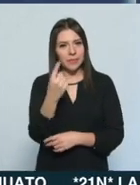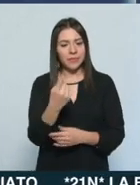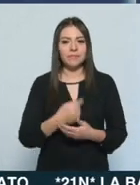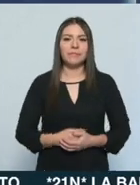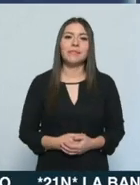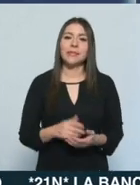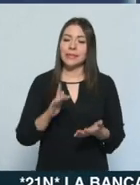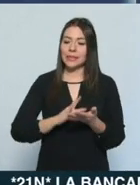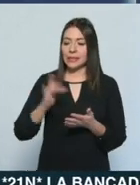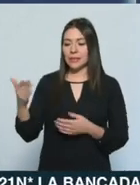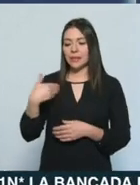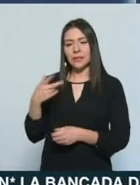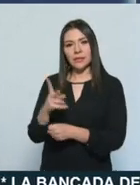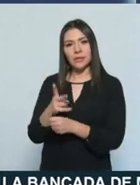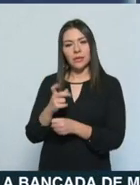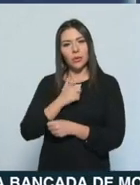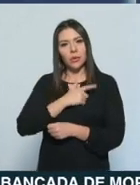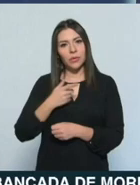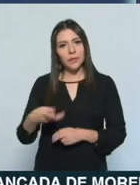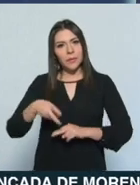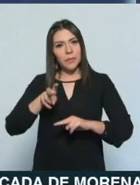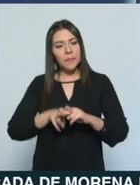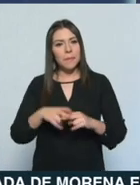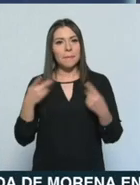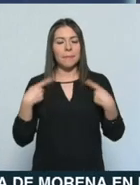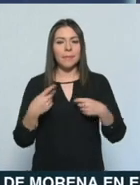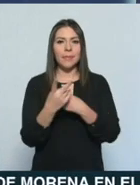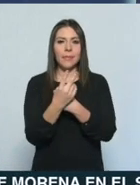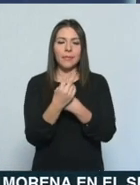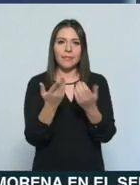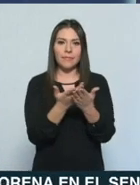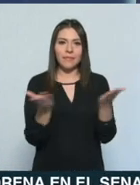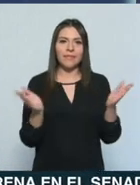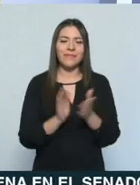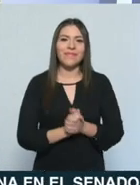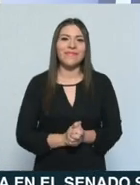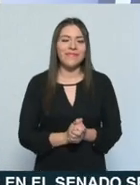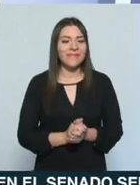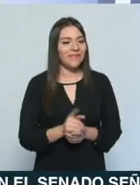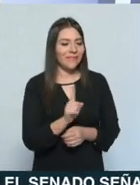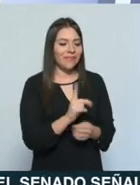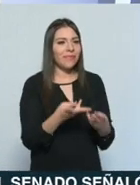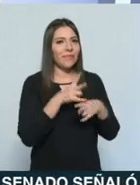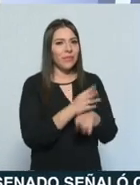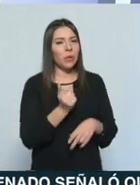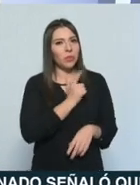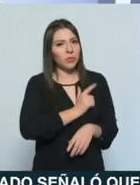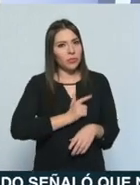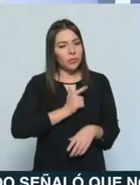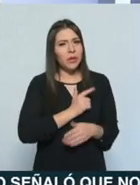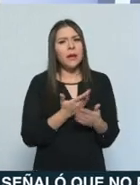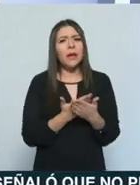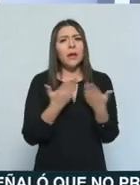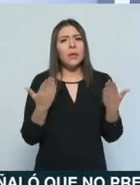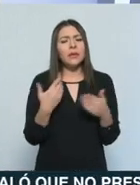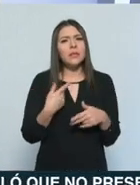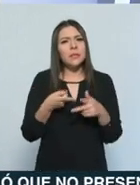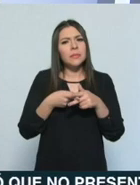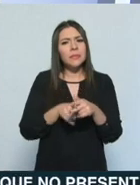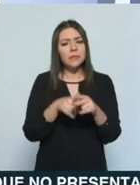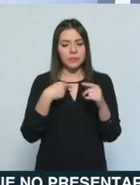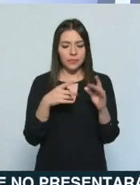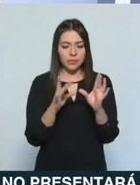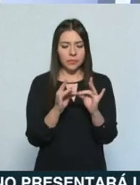contrario, es un gusto estar contigo en el estudio y con el público. El gusto es totalmente nuestro. Javier, ¿qué te parece si comenzamos con esta observación?